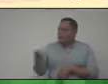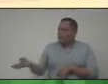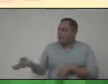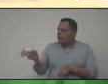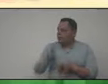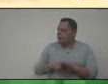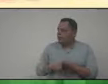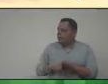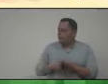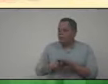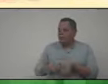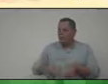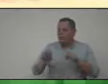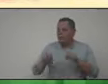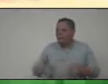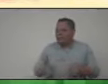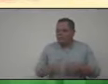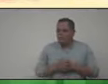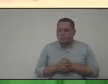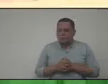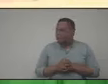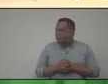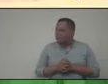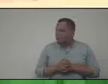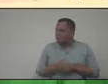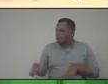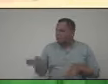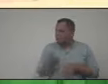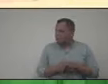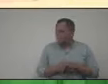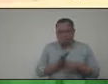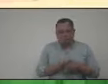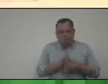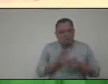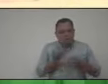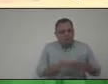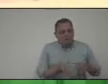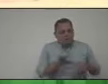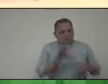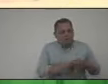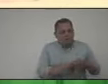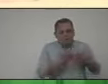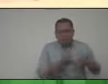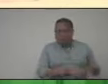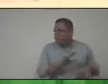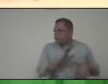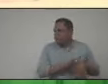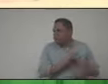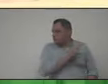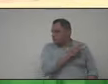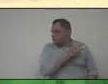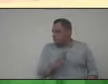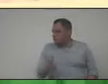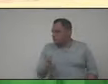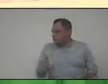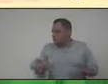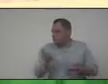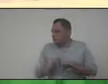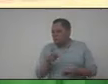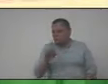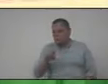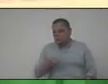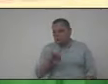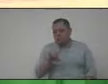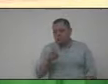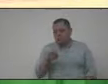transporte se le diera. Hoy sale el paciente de su consulta, de su atención médica, va a la flota Sugamuxi